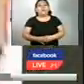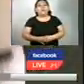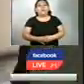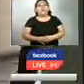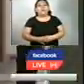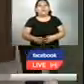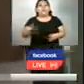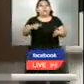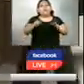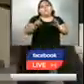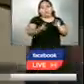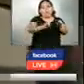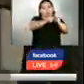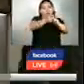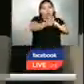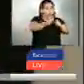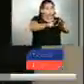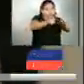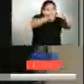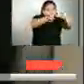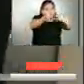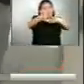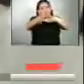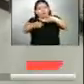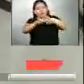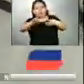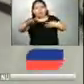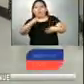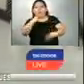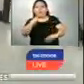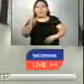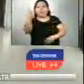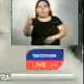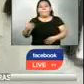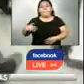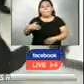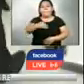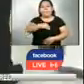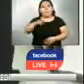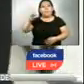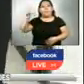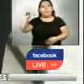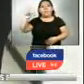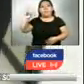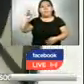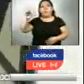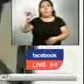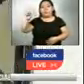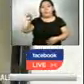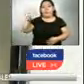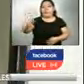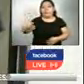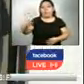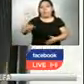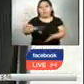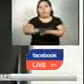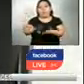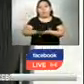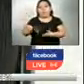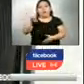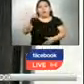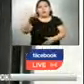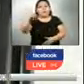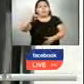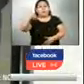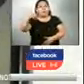Medidas sustitutivas a la detención fueron decretadas al exministro Mauricio Ramírez Landaverde, quien deberá pagar una fianza de